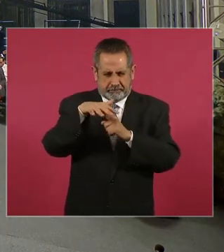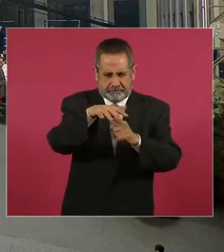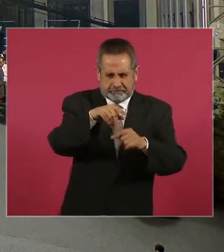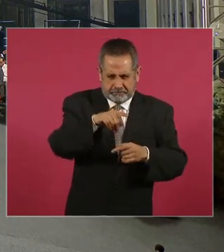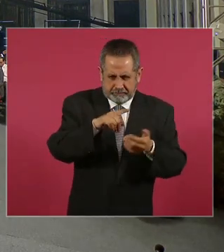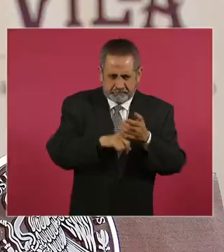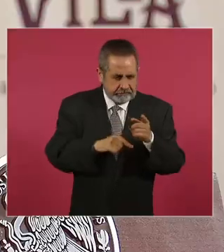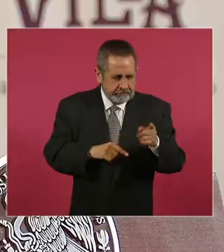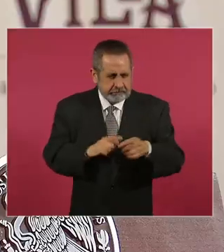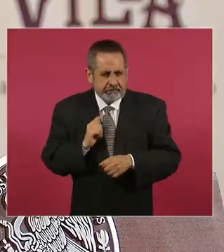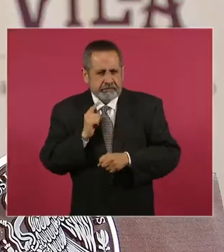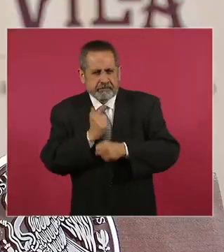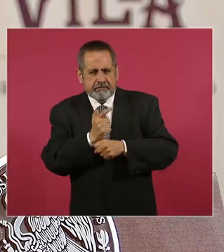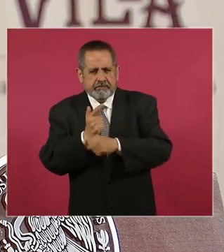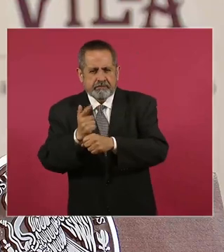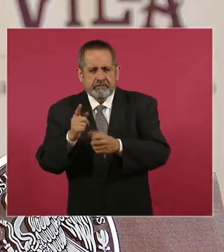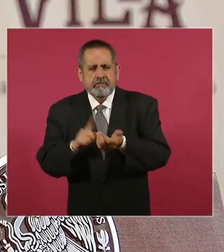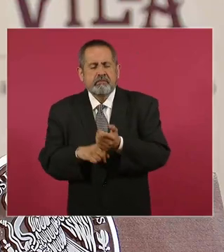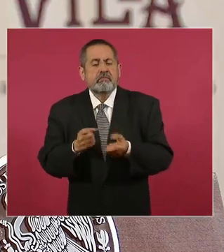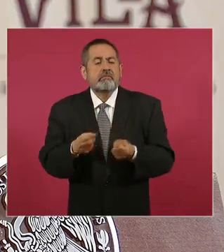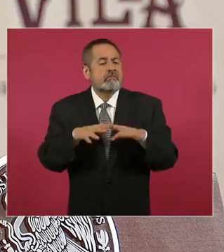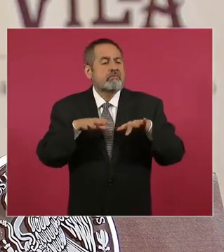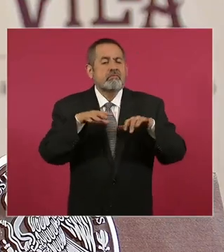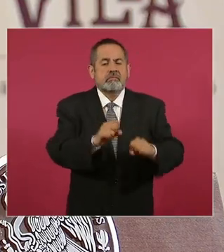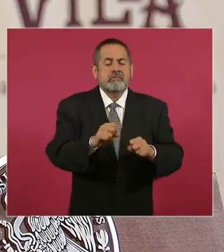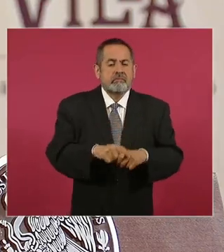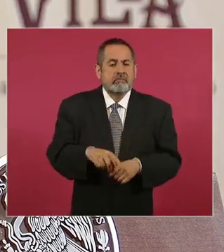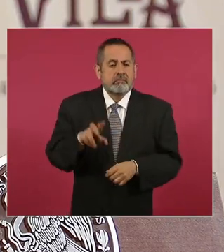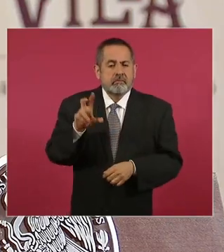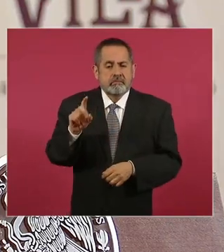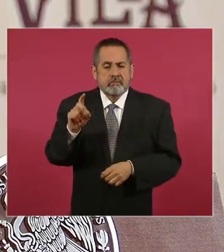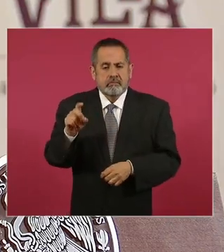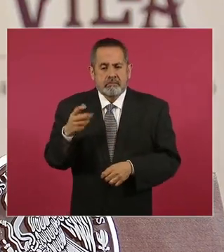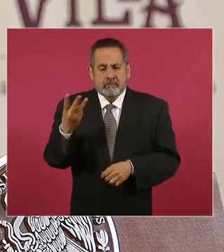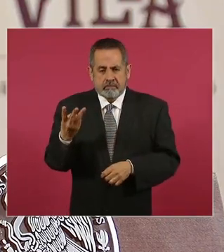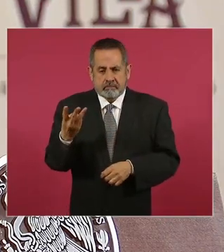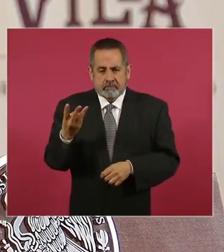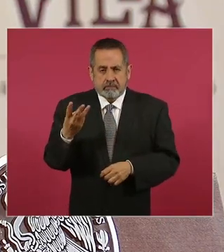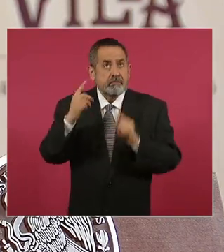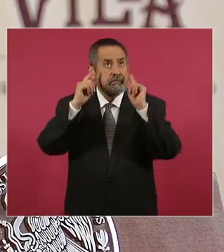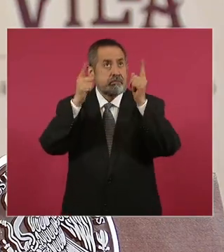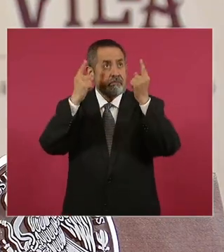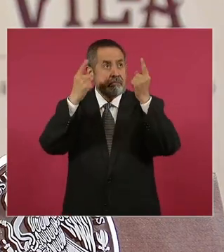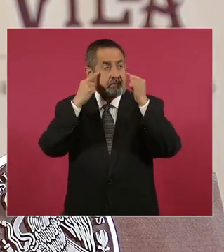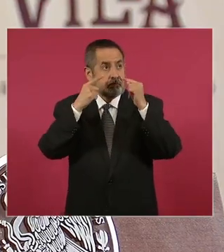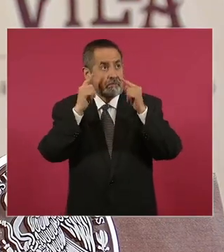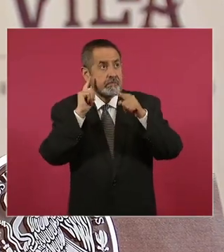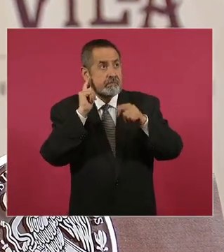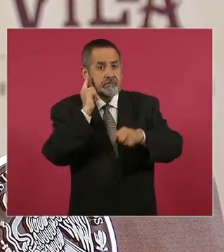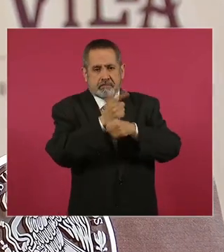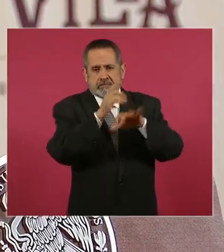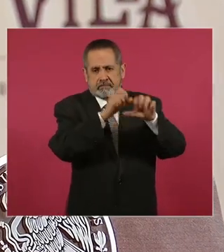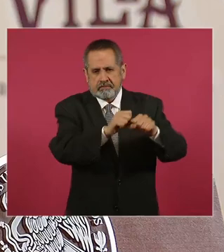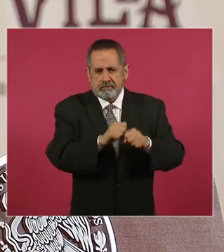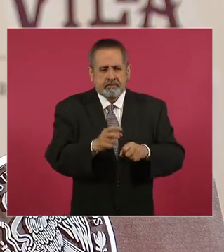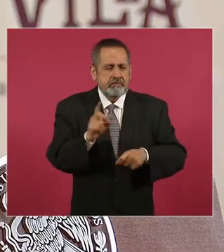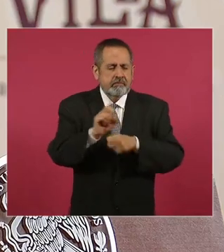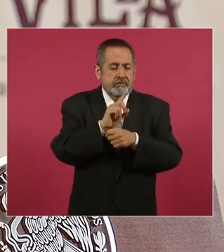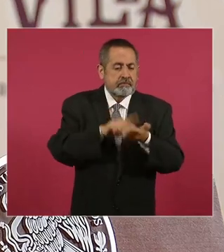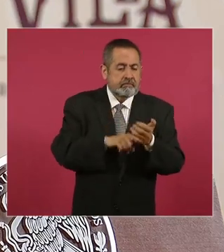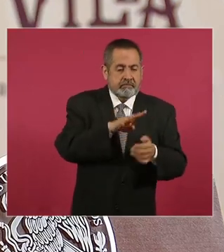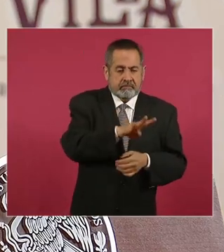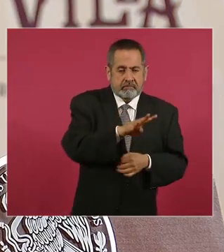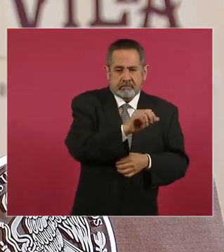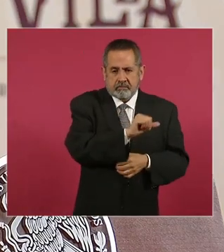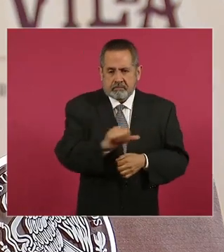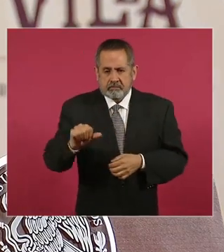tenemos identificados, se han asegurado 33 drones a partir del 19 y hasta